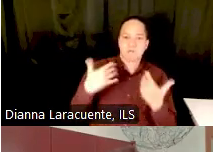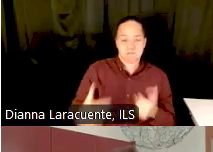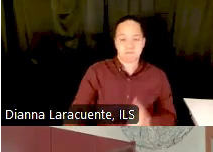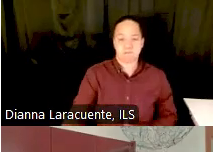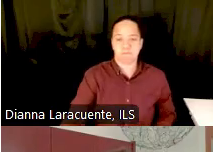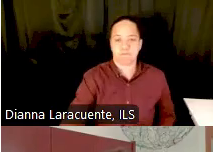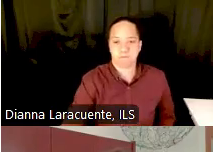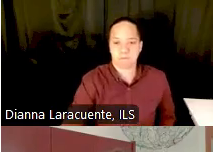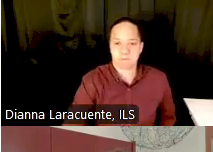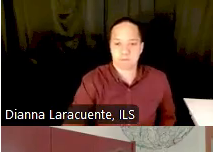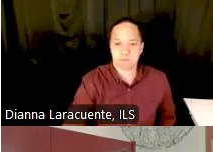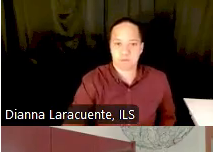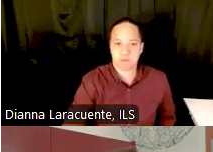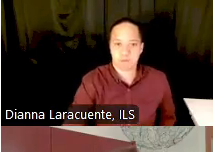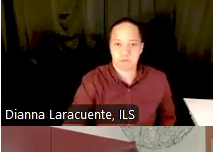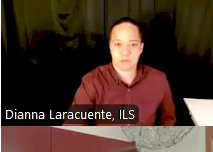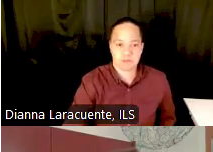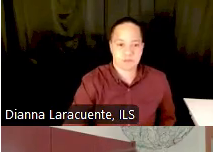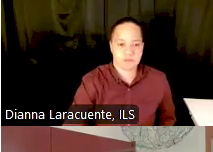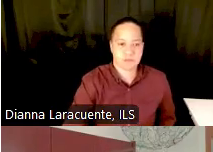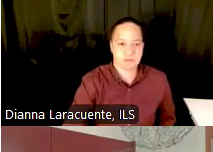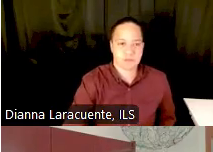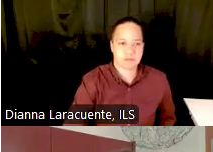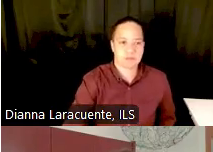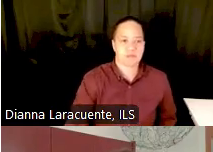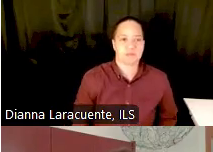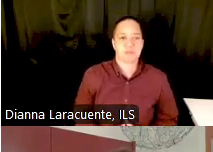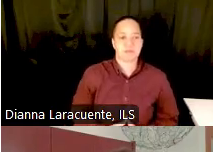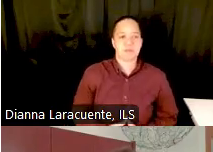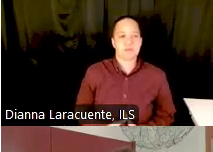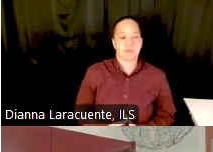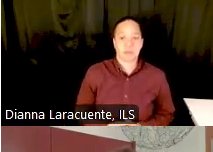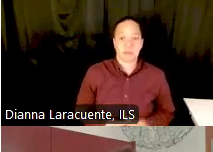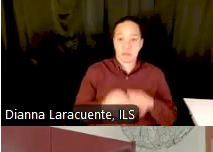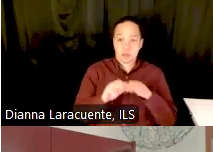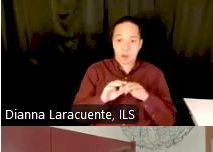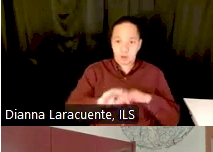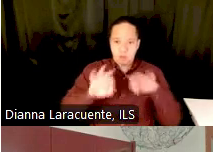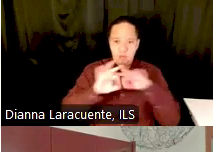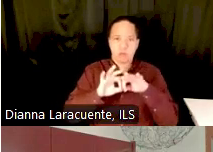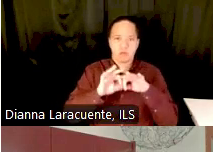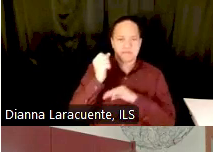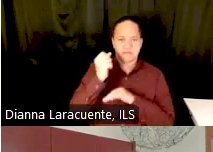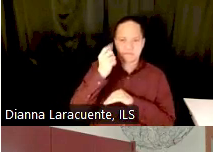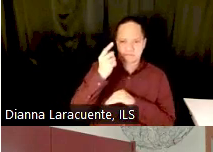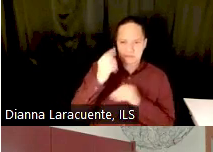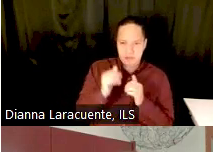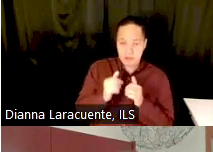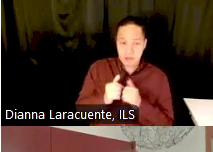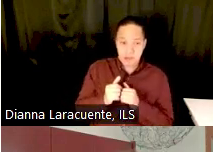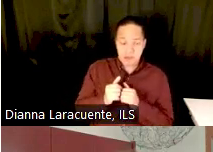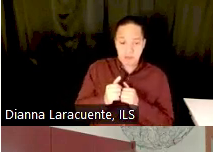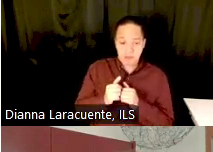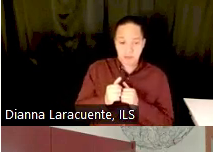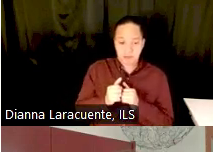En la próxima, es importante entender que cuando hablamos de la población